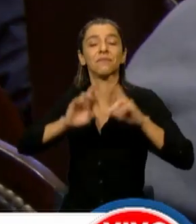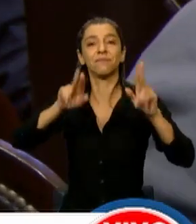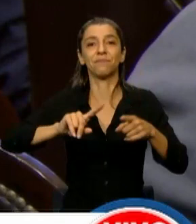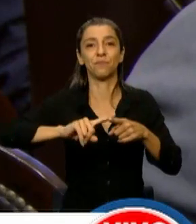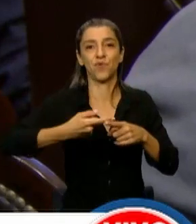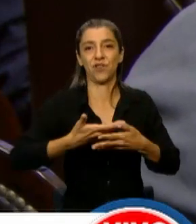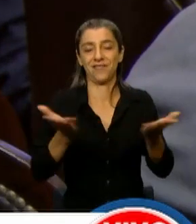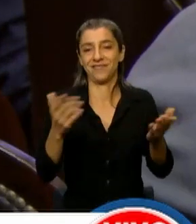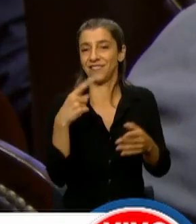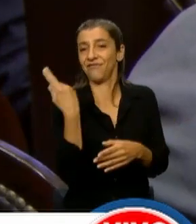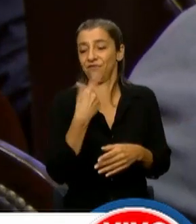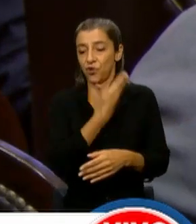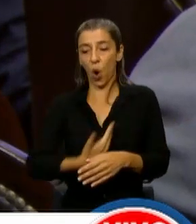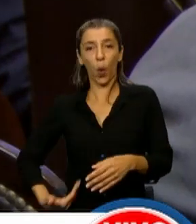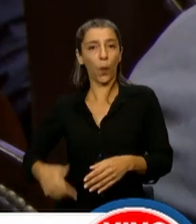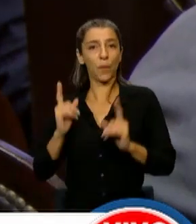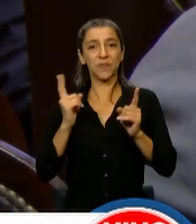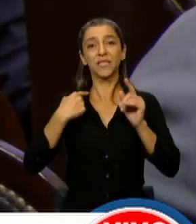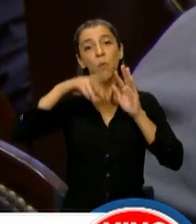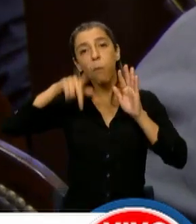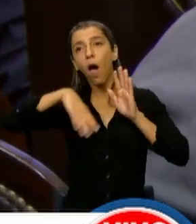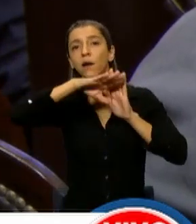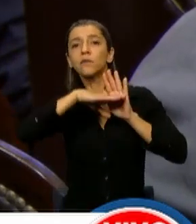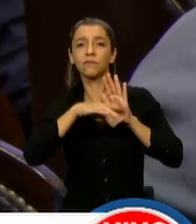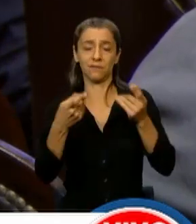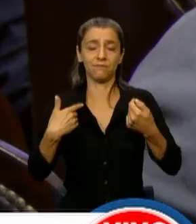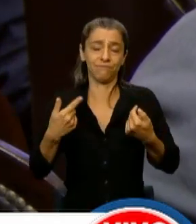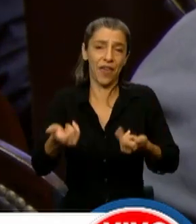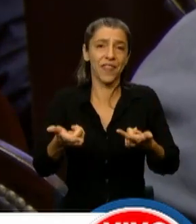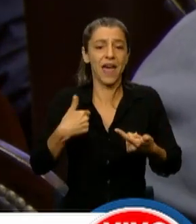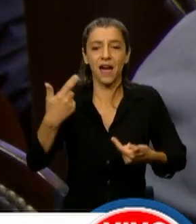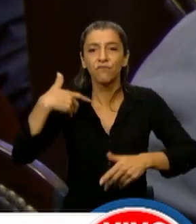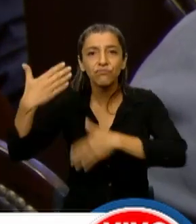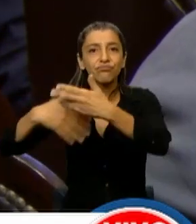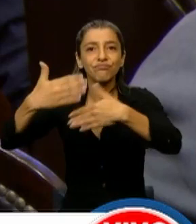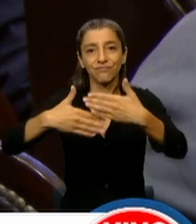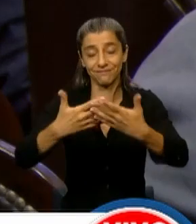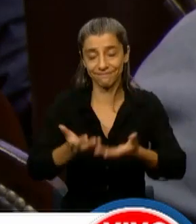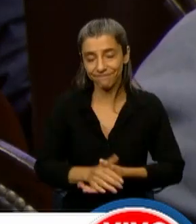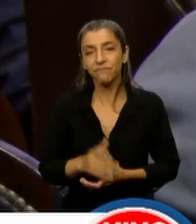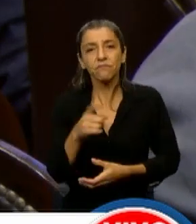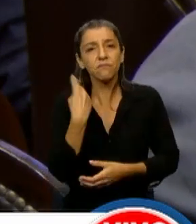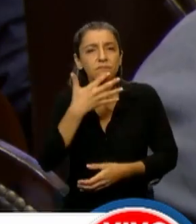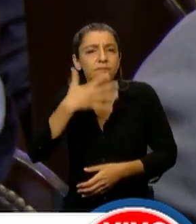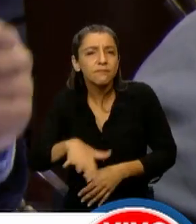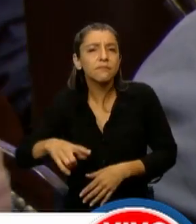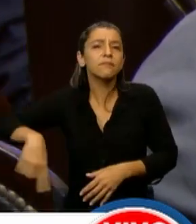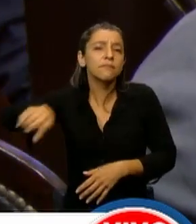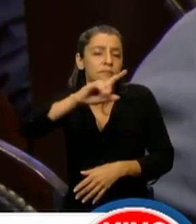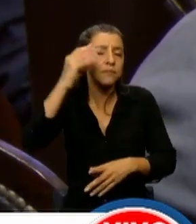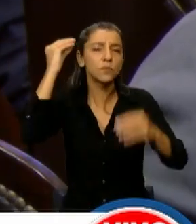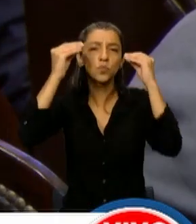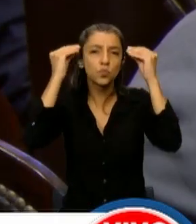llevamos adelante desde el Gobierno Nacional. Nosotros entendemos la preocupación que hay de